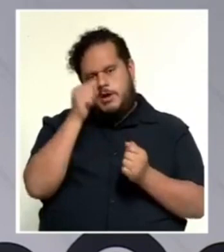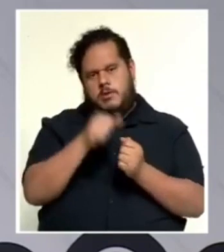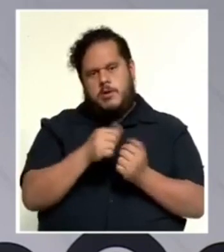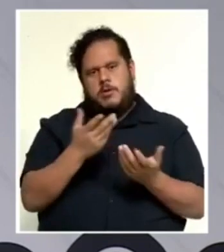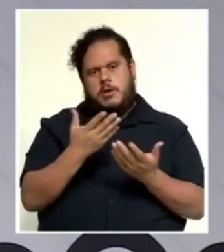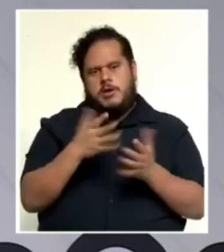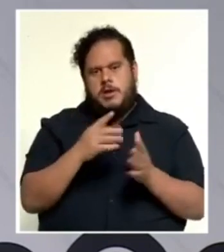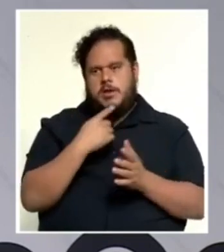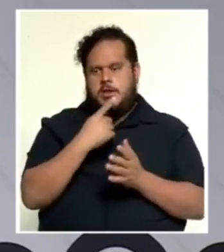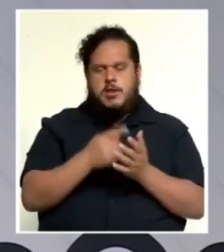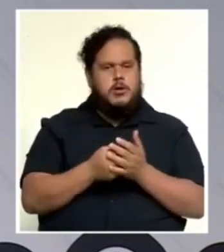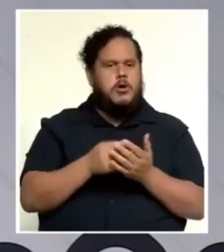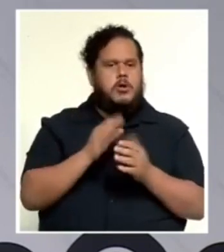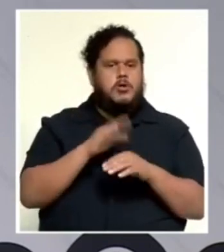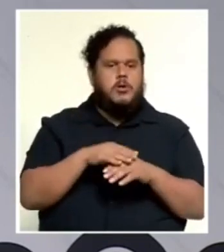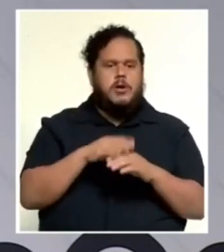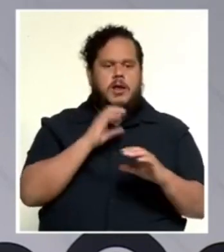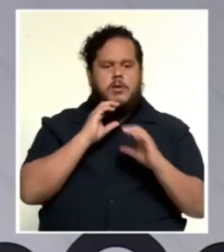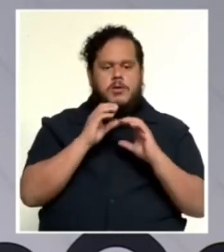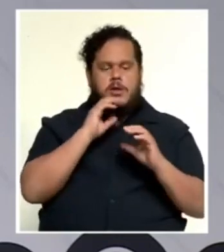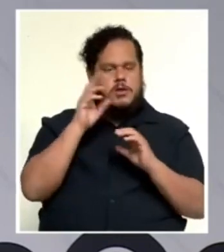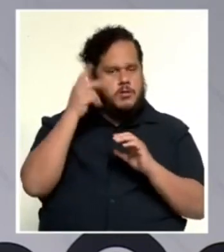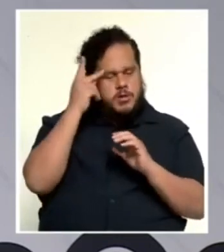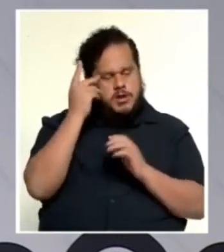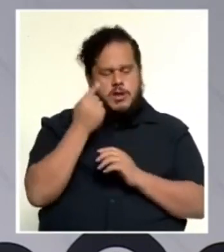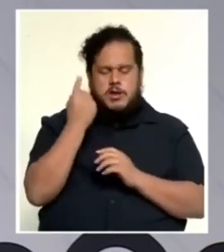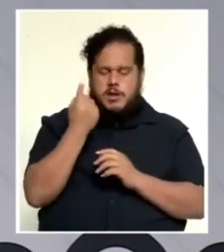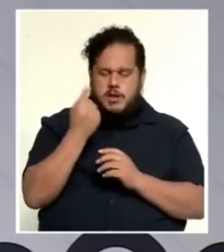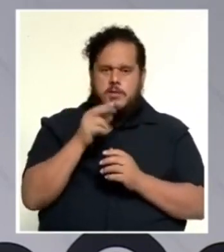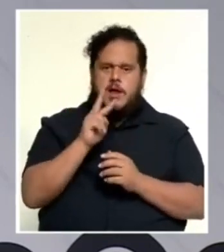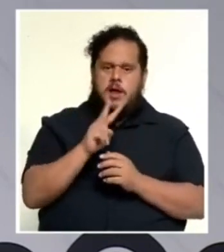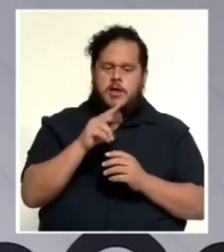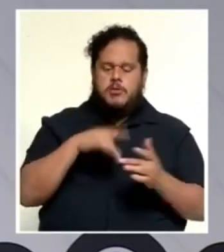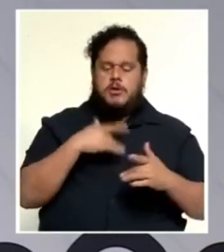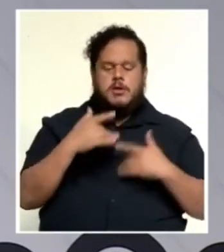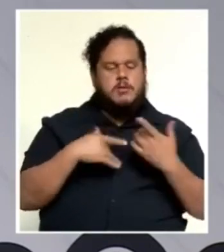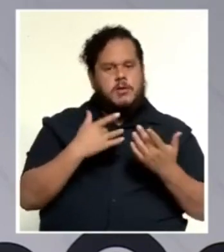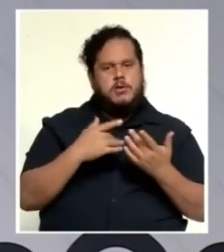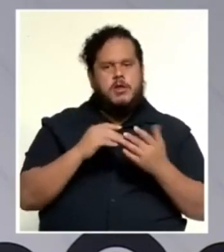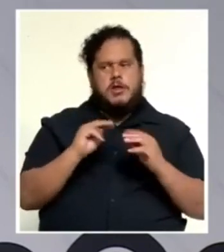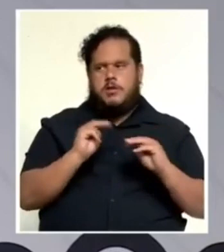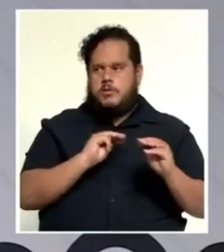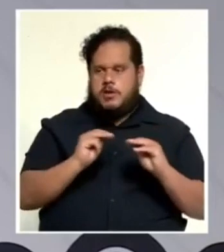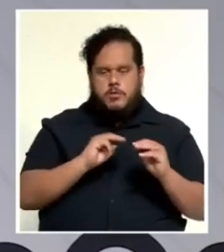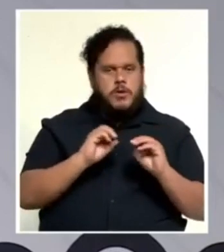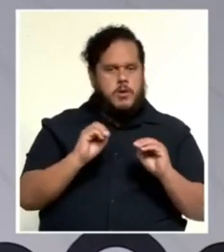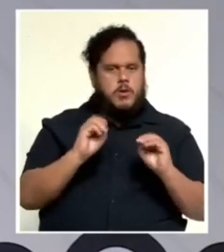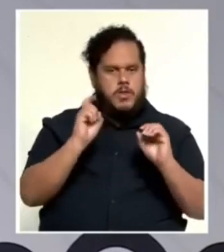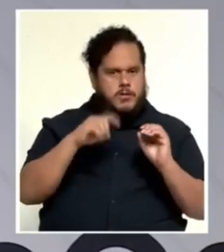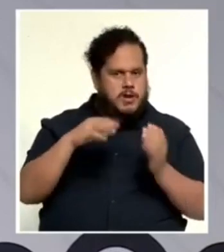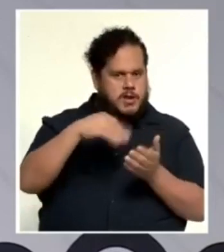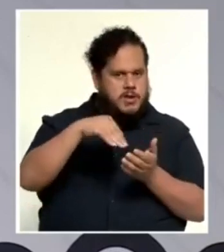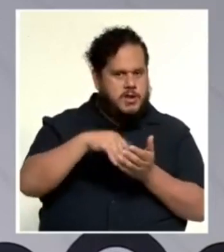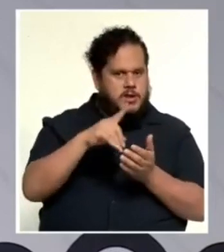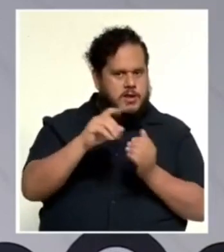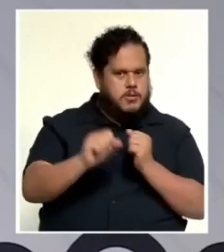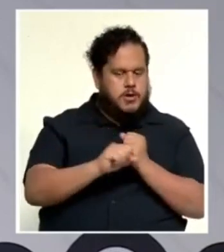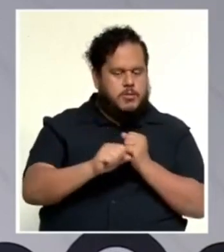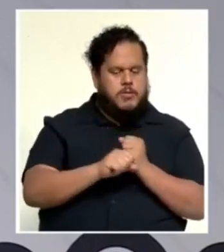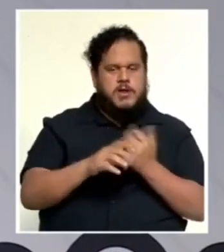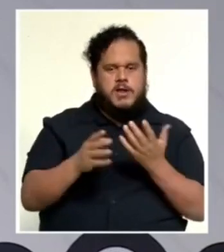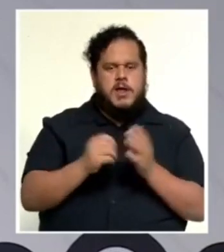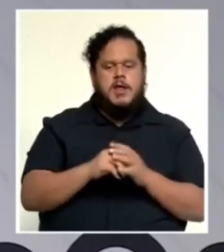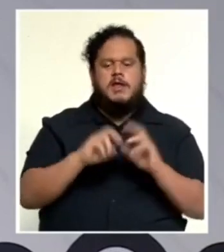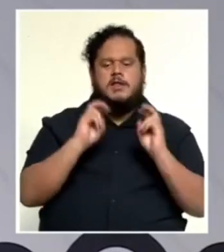mencionado pues la alusión al tema de comunicación política, que siempre hay dos sentimientos que son los que mueven o los que deberían centrarse en una campaña, y es el tema